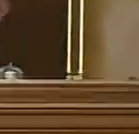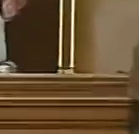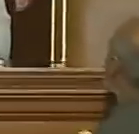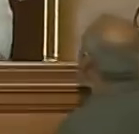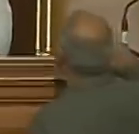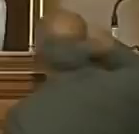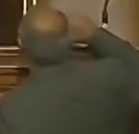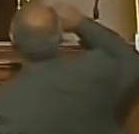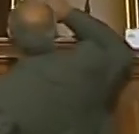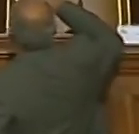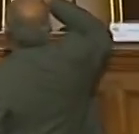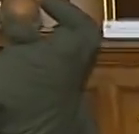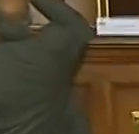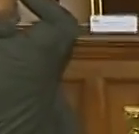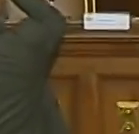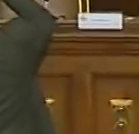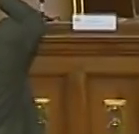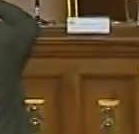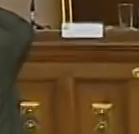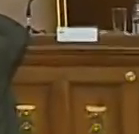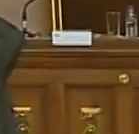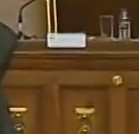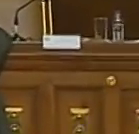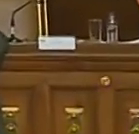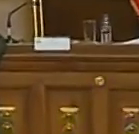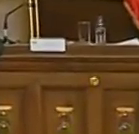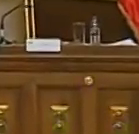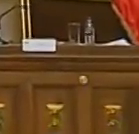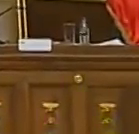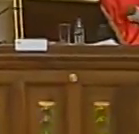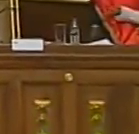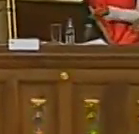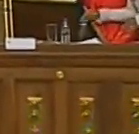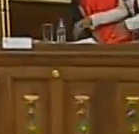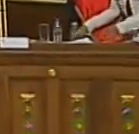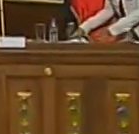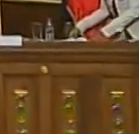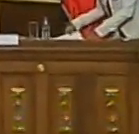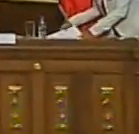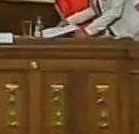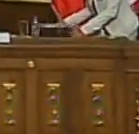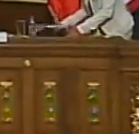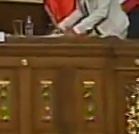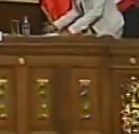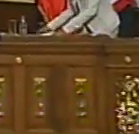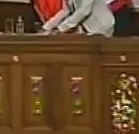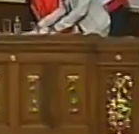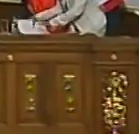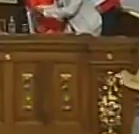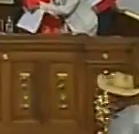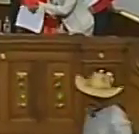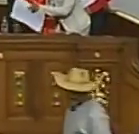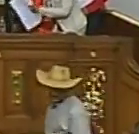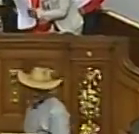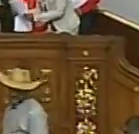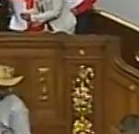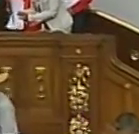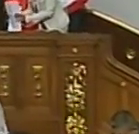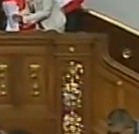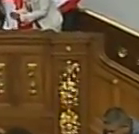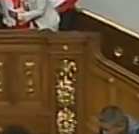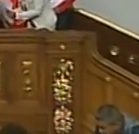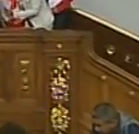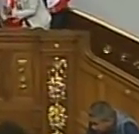Asamblea Nacional Constituyente, esta soberana Asamblea Magna de la República Bolivariana de Venezuela. En su primera instancia, por